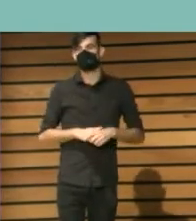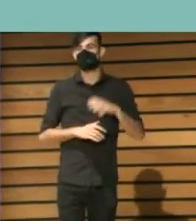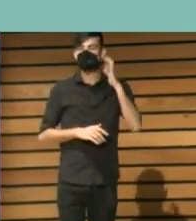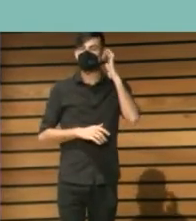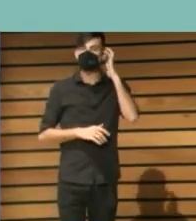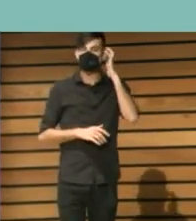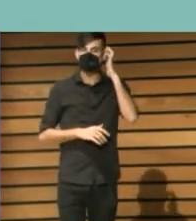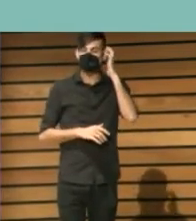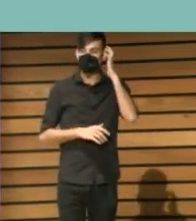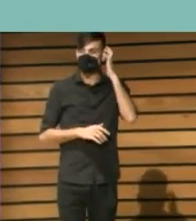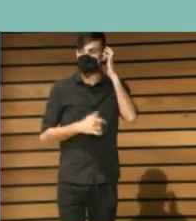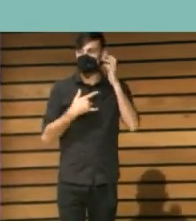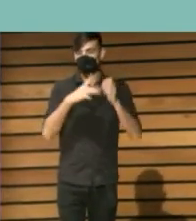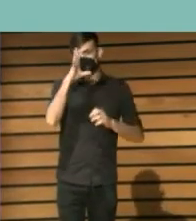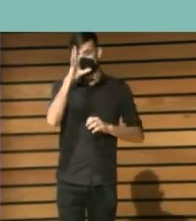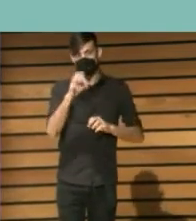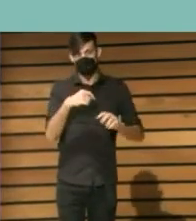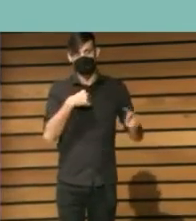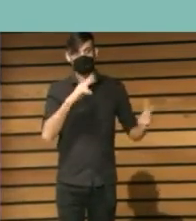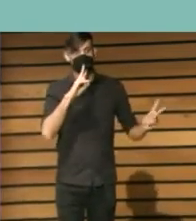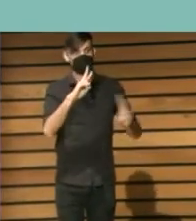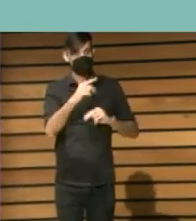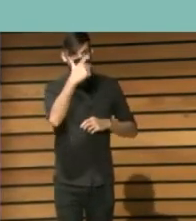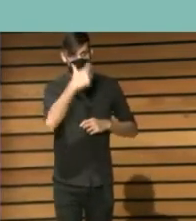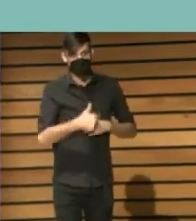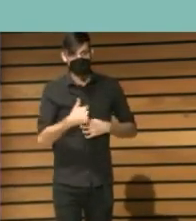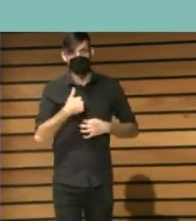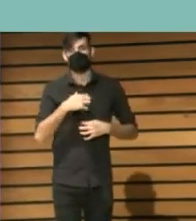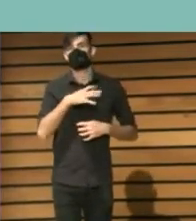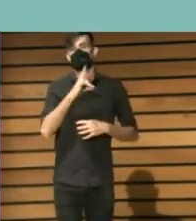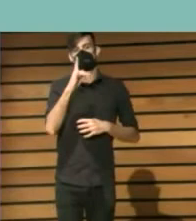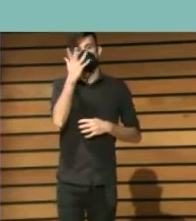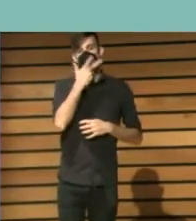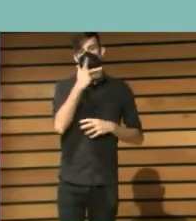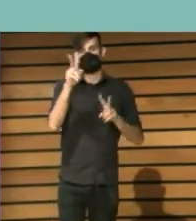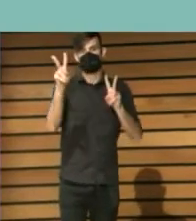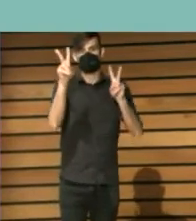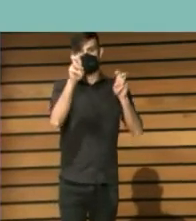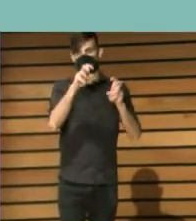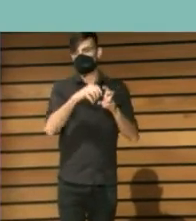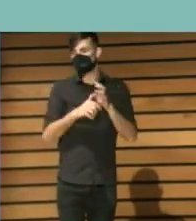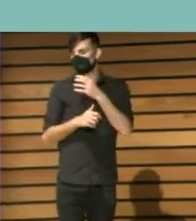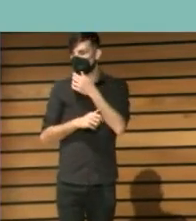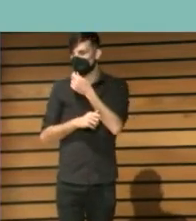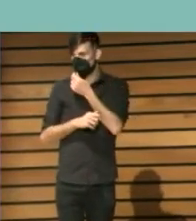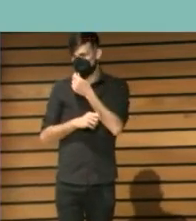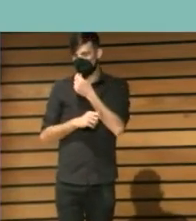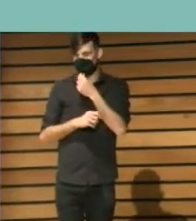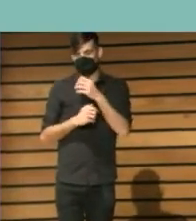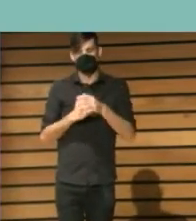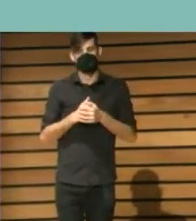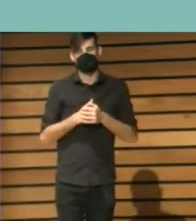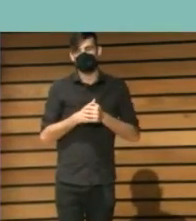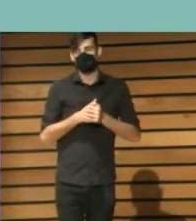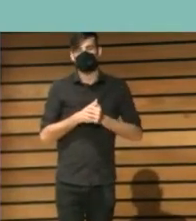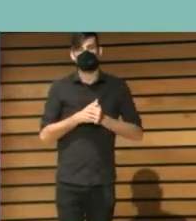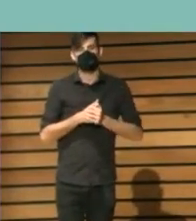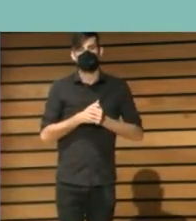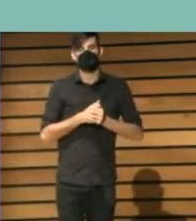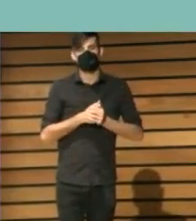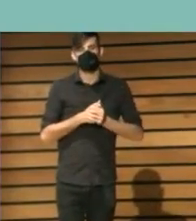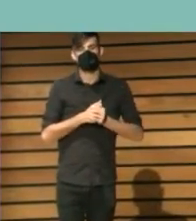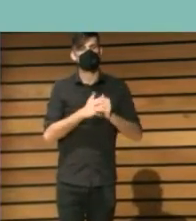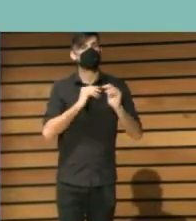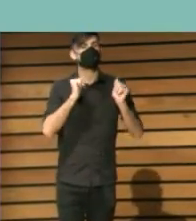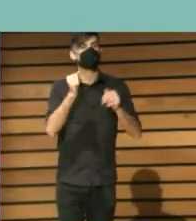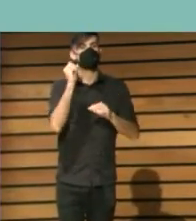tengo que contestar yo, porque claro, conozco este tema. De hecho, antes he mencionado, cuando os he dado mi charla, sobre